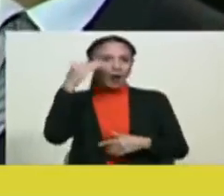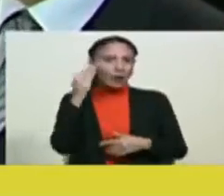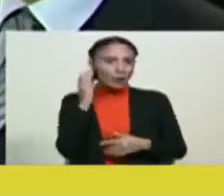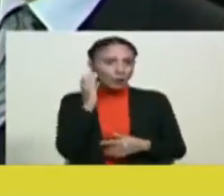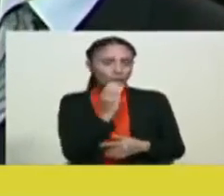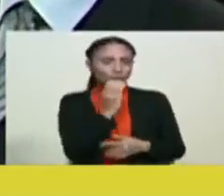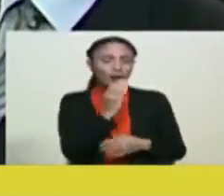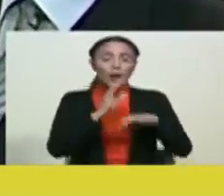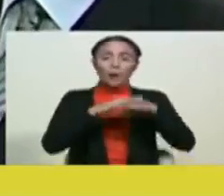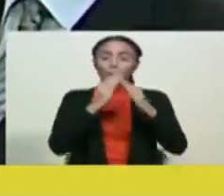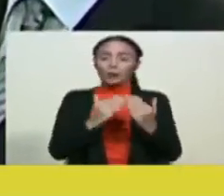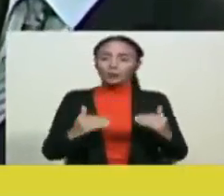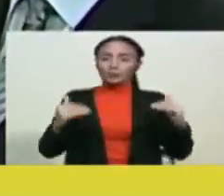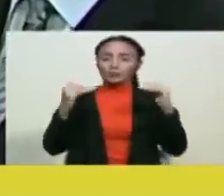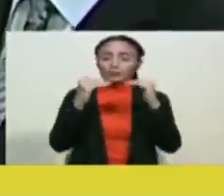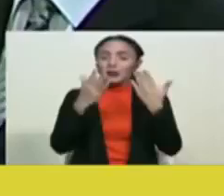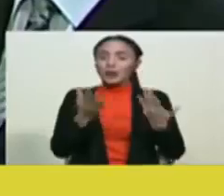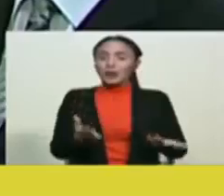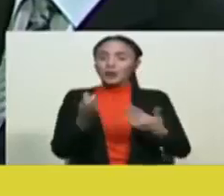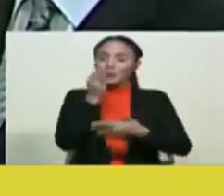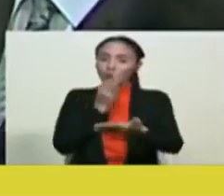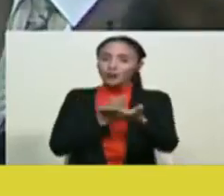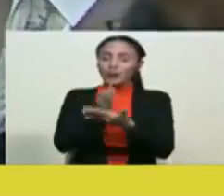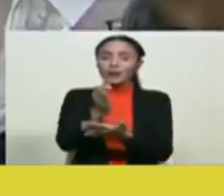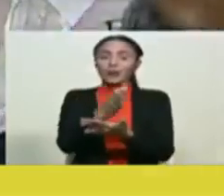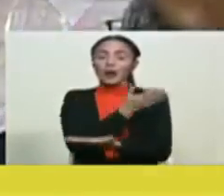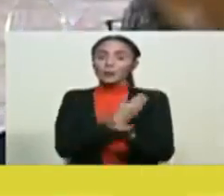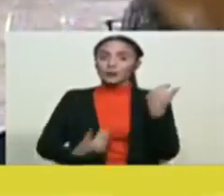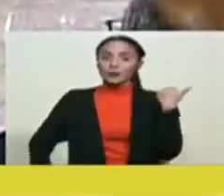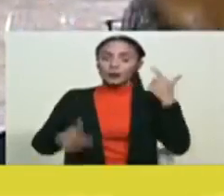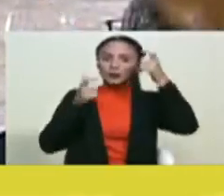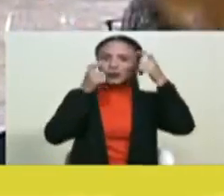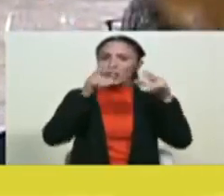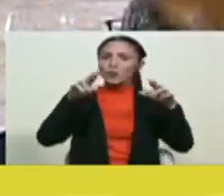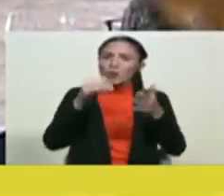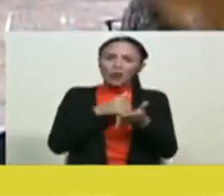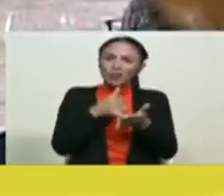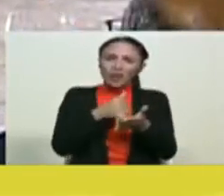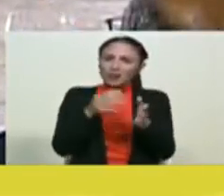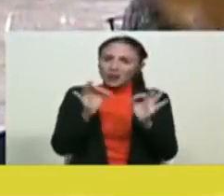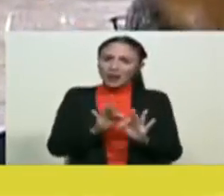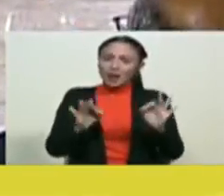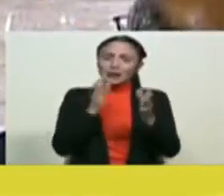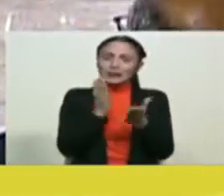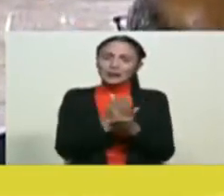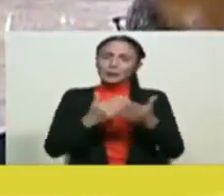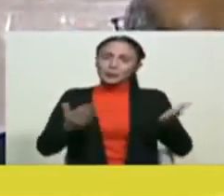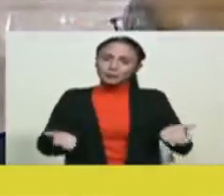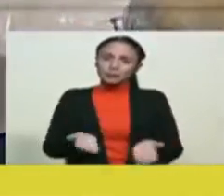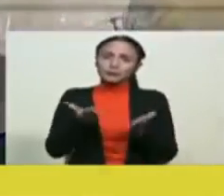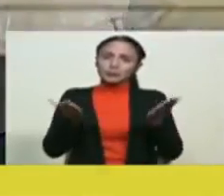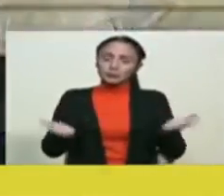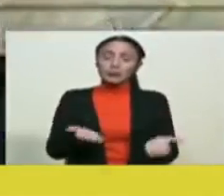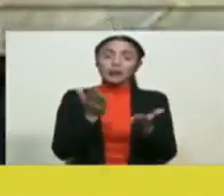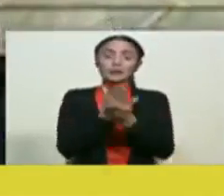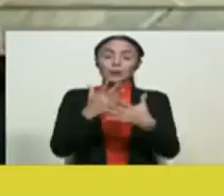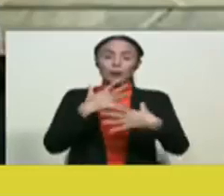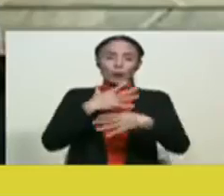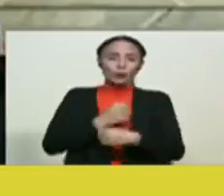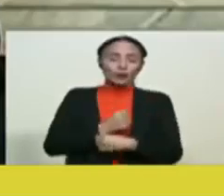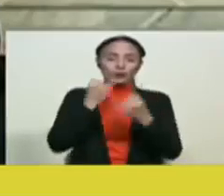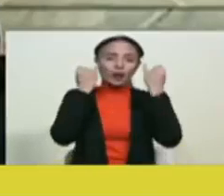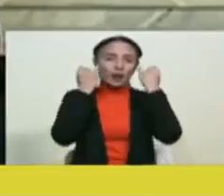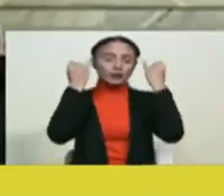amistad al presidente hugo chávez frías que nunca se doblegaron ni abandonaron la lucha y siempre confiaron en la